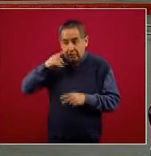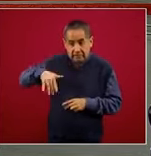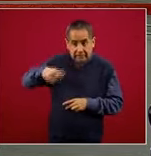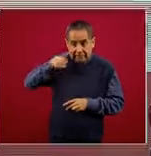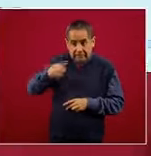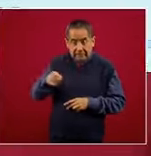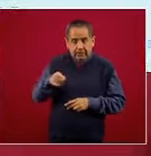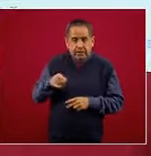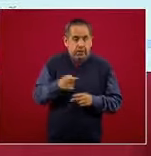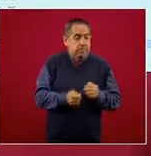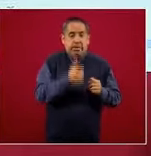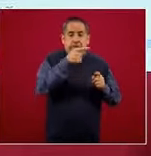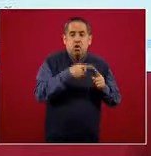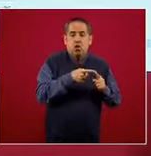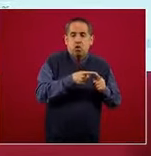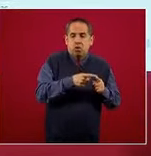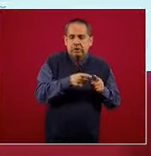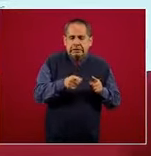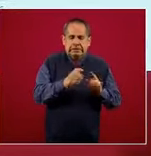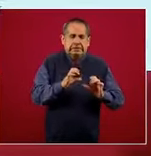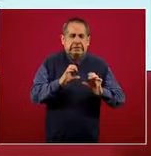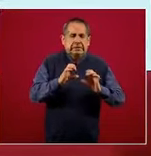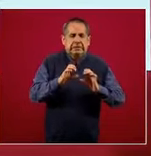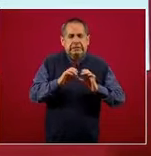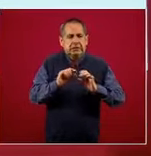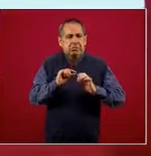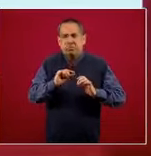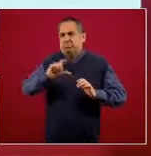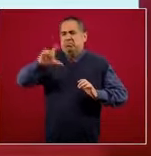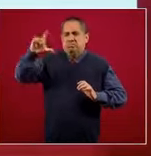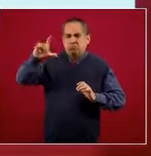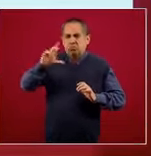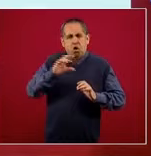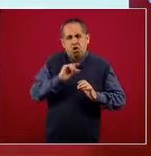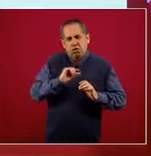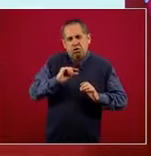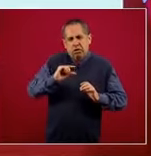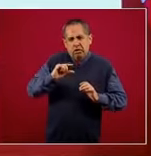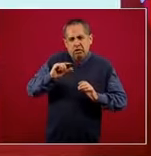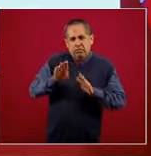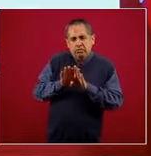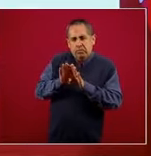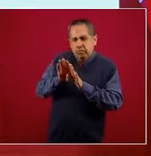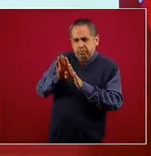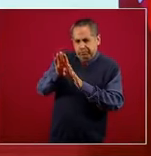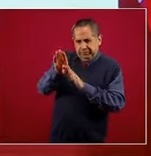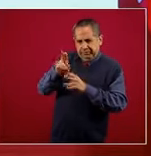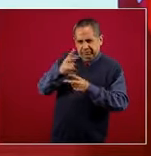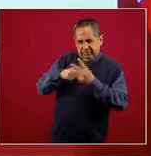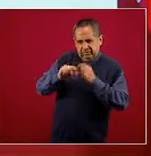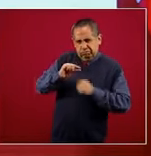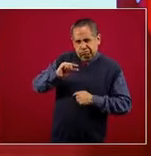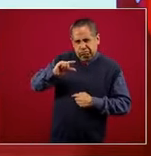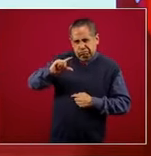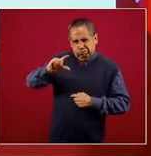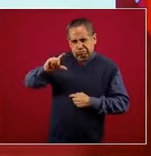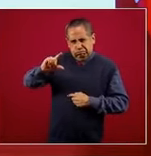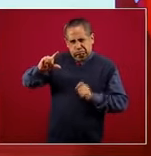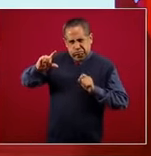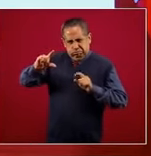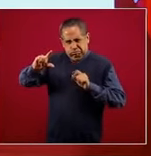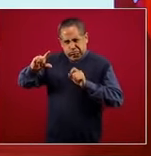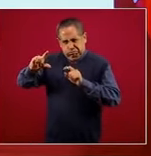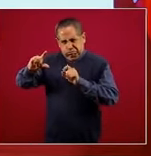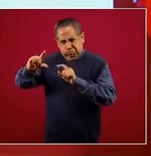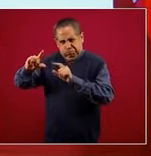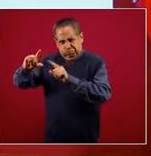gráfica previa más temprano, mantuvo una curva ascendente más o menos constante, y aunque